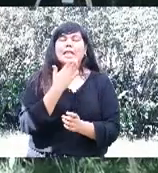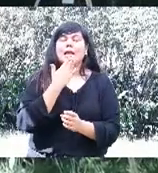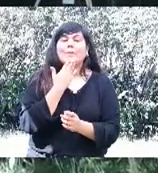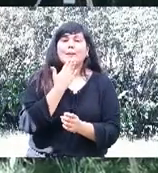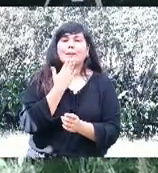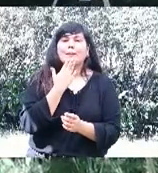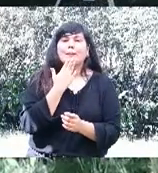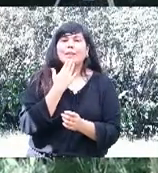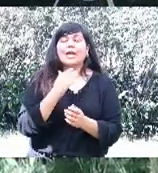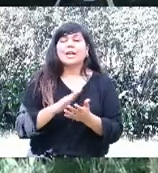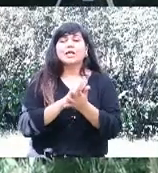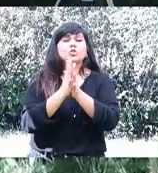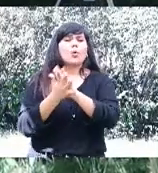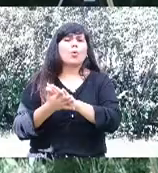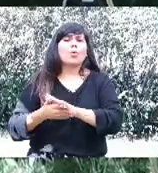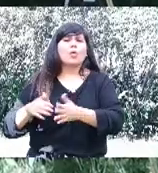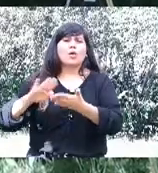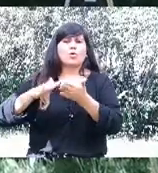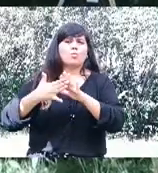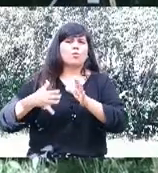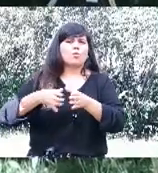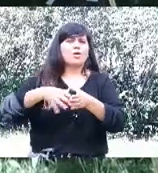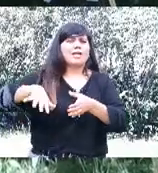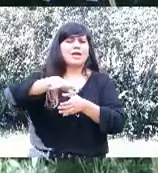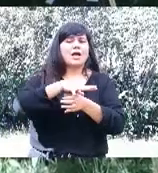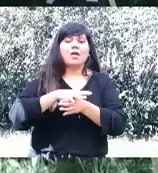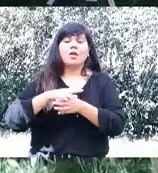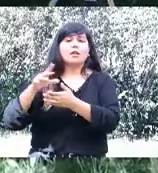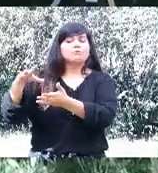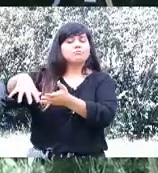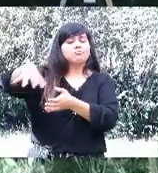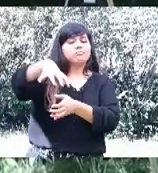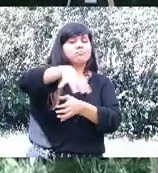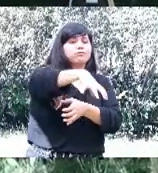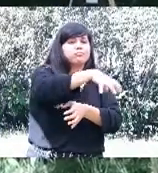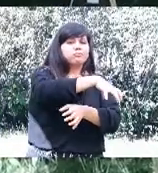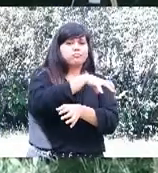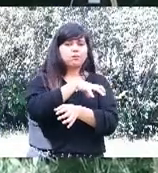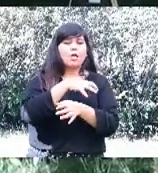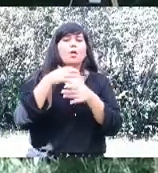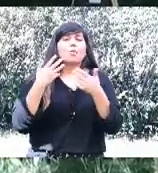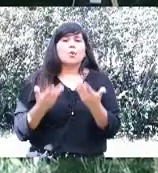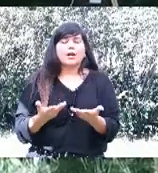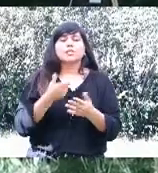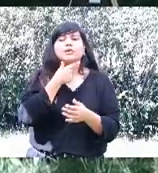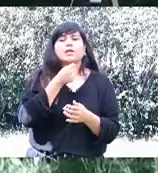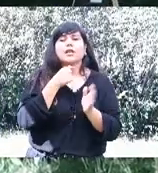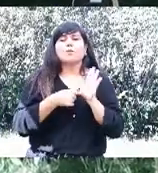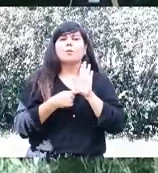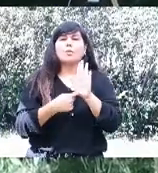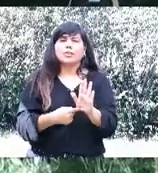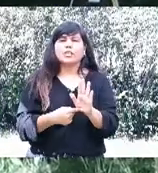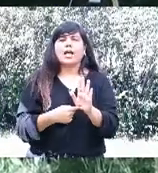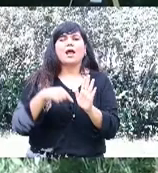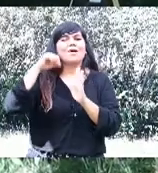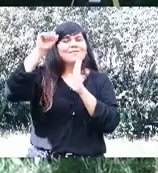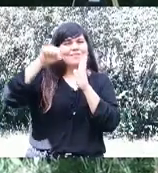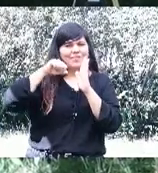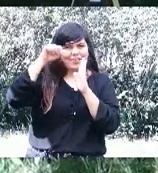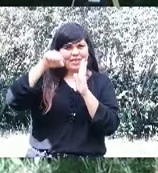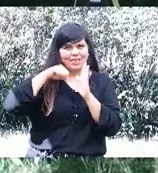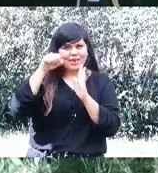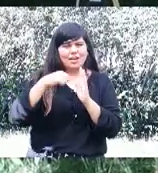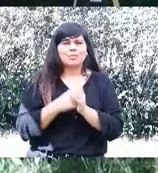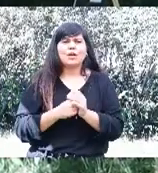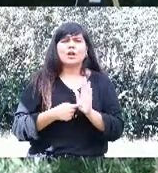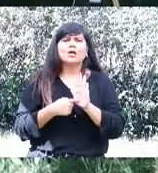también en todas nuestras comunidades y territorios que nos rodean por eso queremos mostrarles el siguiente video que